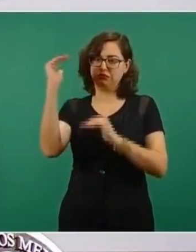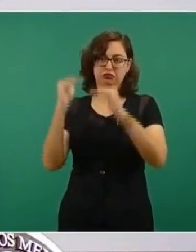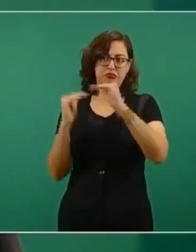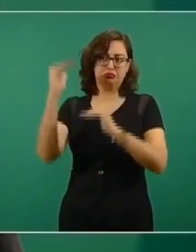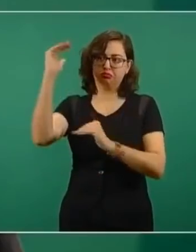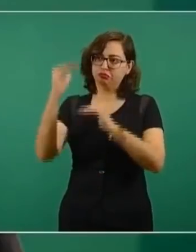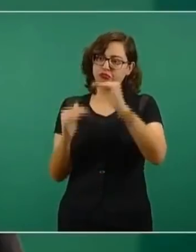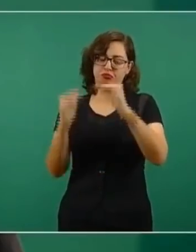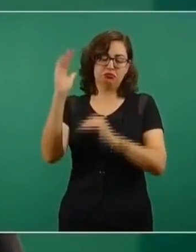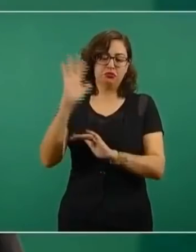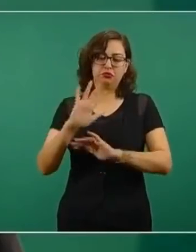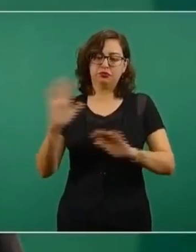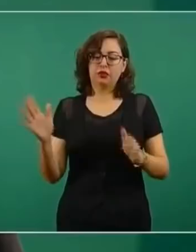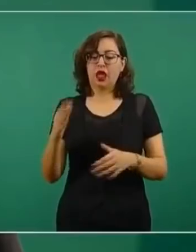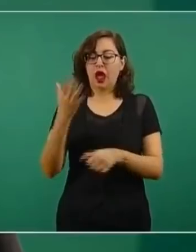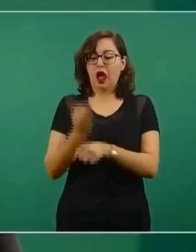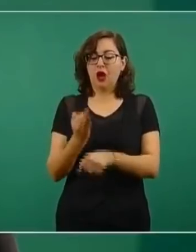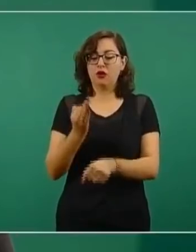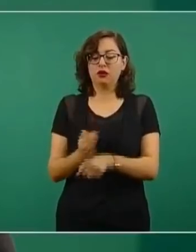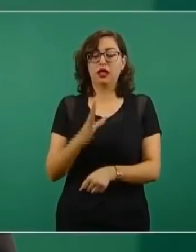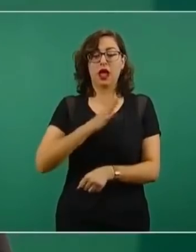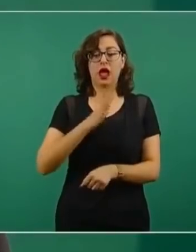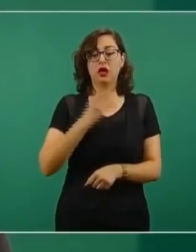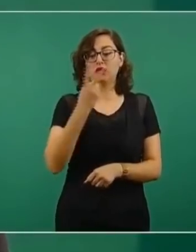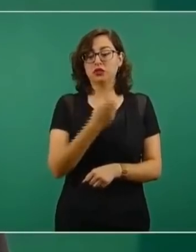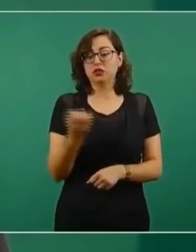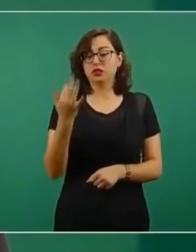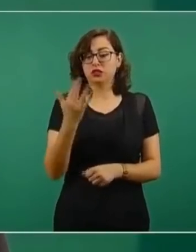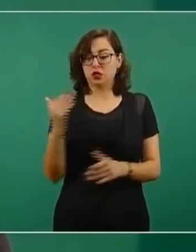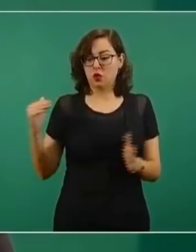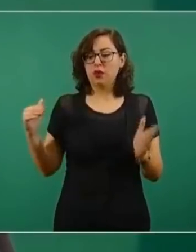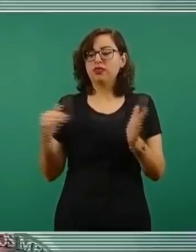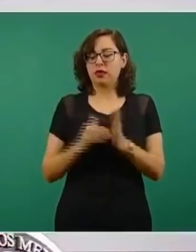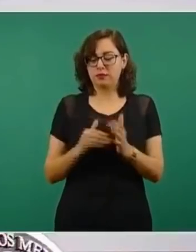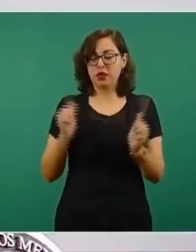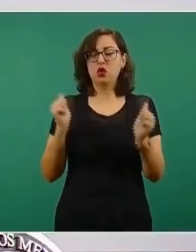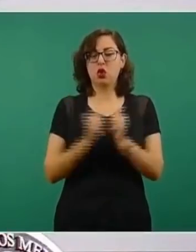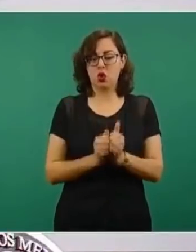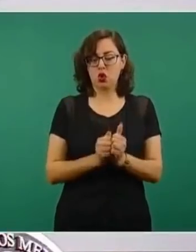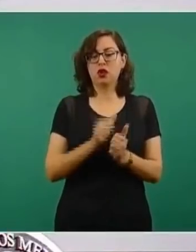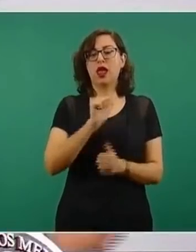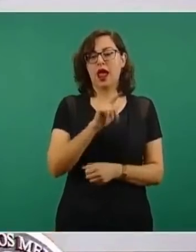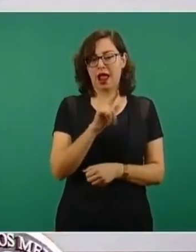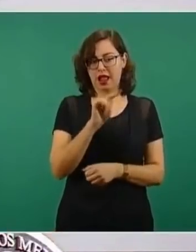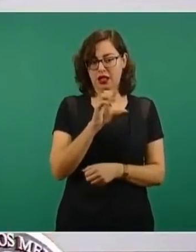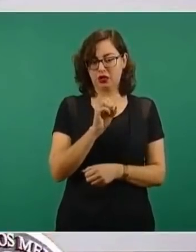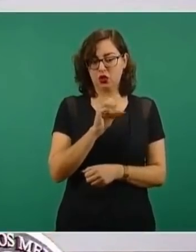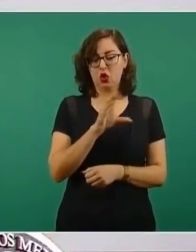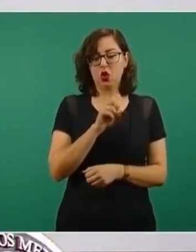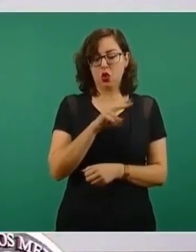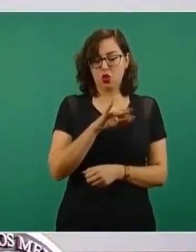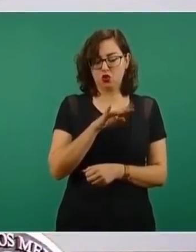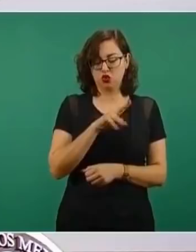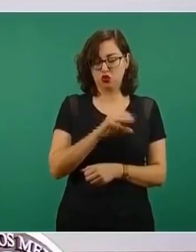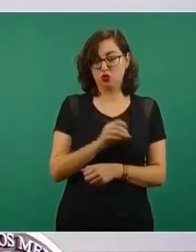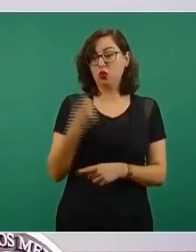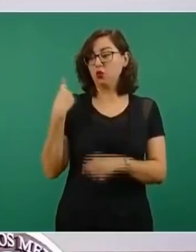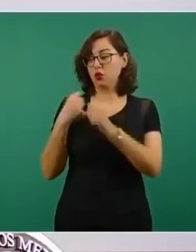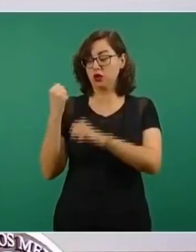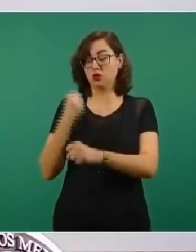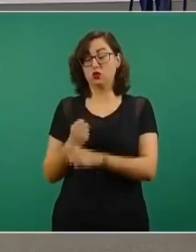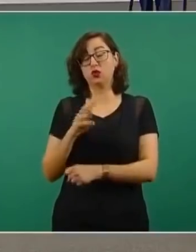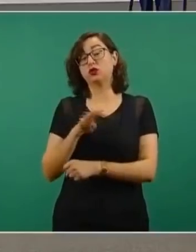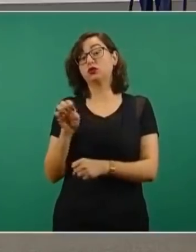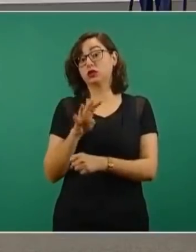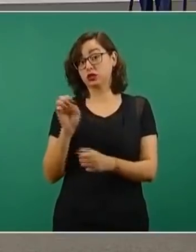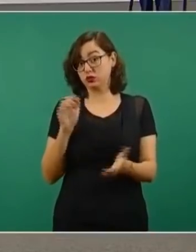Comisión Federal cuenta con un padrón de 250,000 clientes en esta tarifa, de 480,000 que teníamos el año pasado,